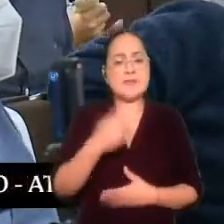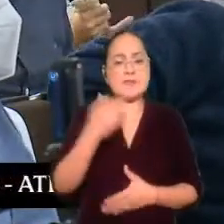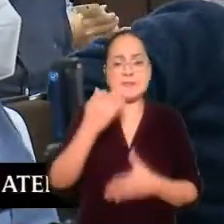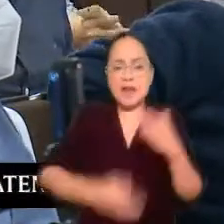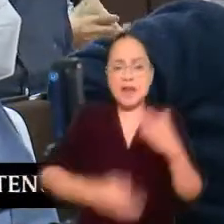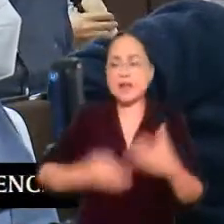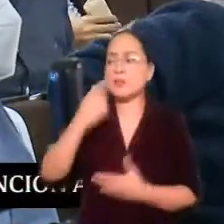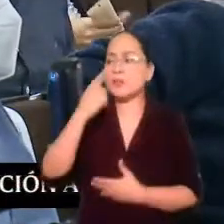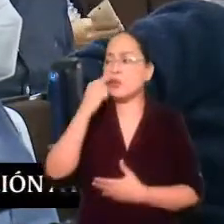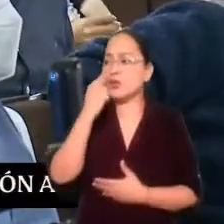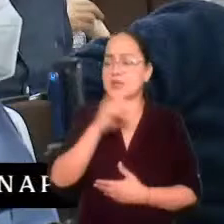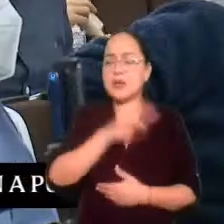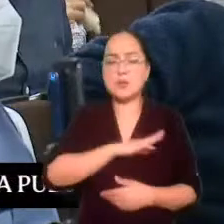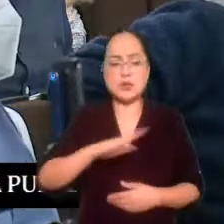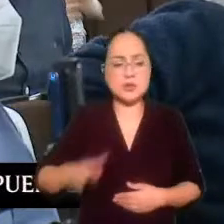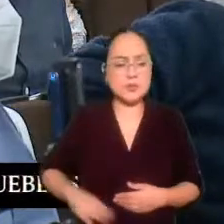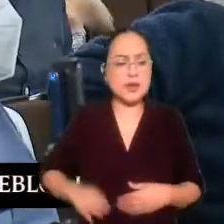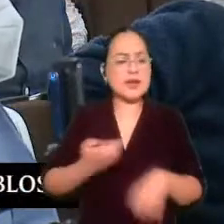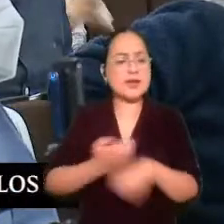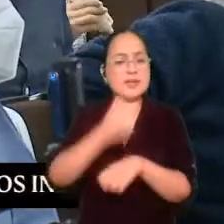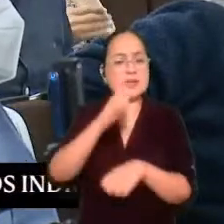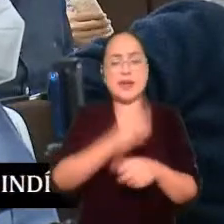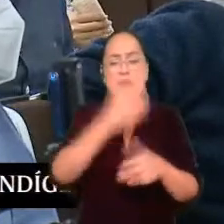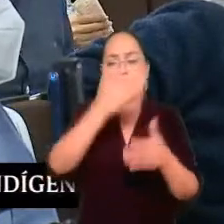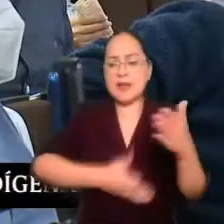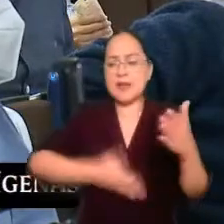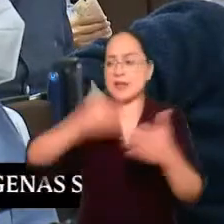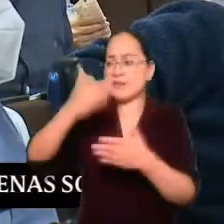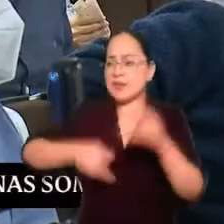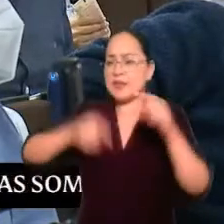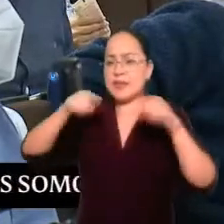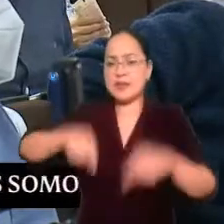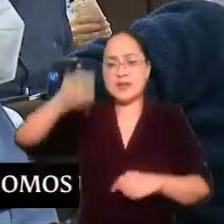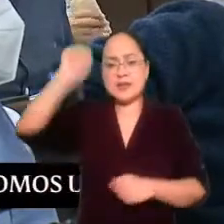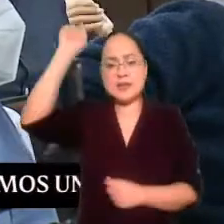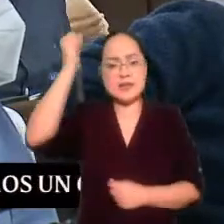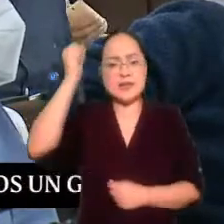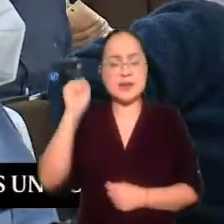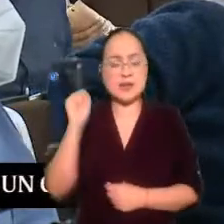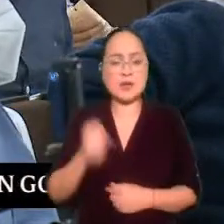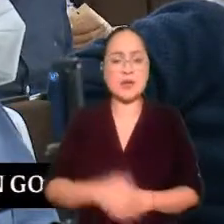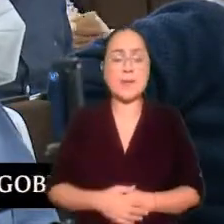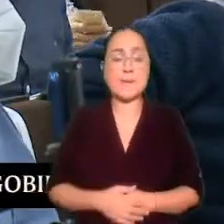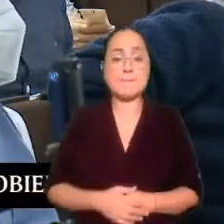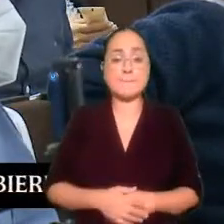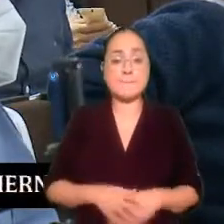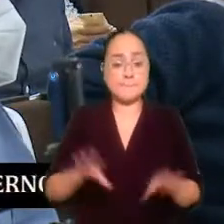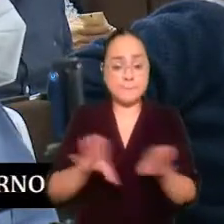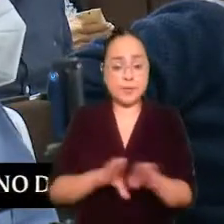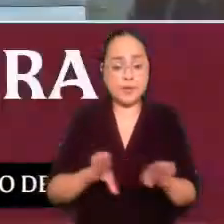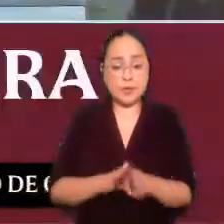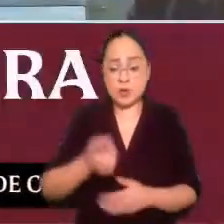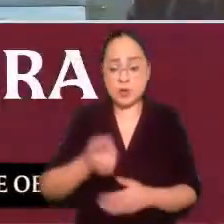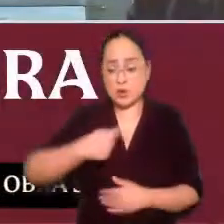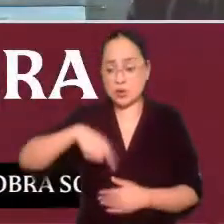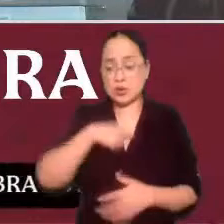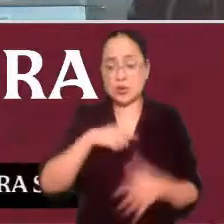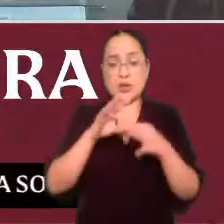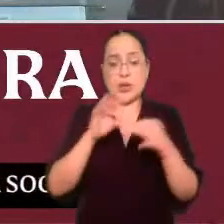tanto municipales como estatales en Sinaloa. ¿Cómo trabajar en la contratación de nuevos